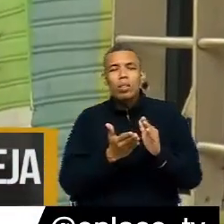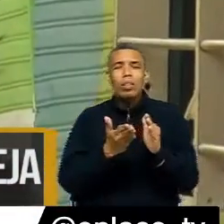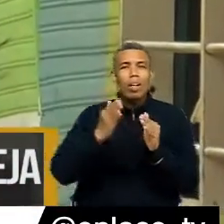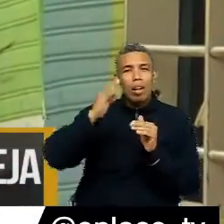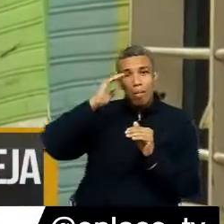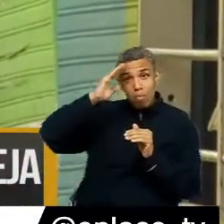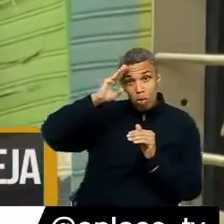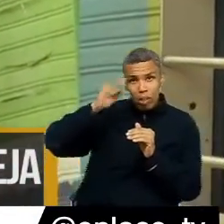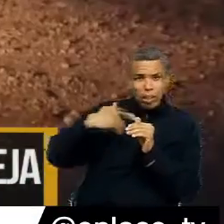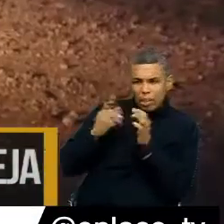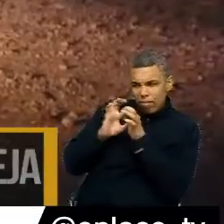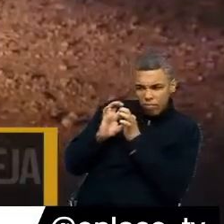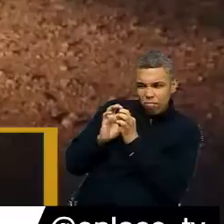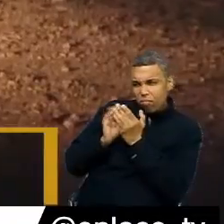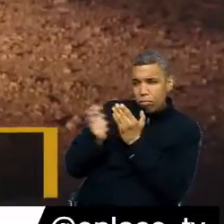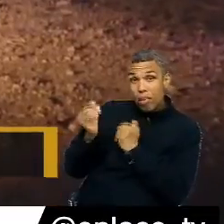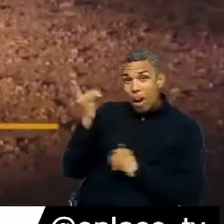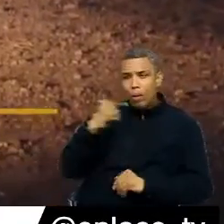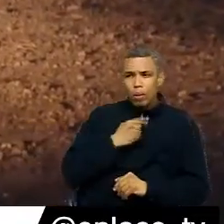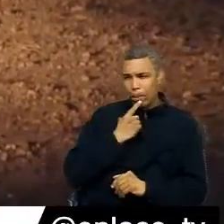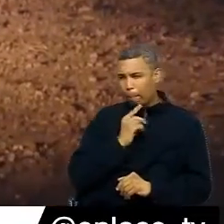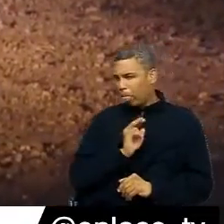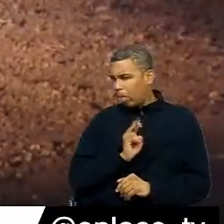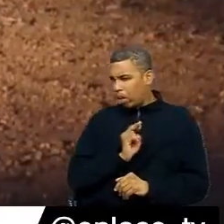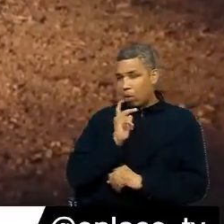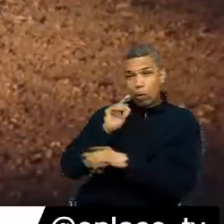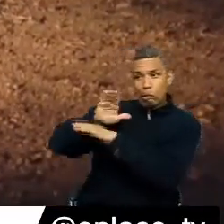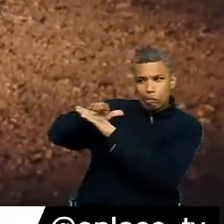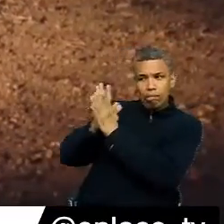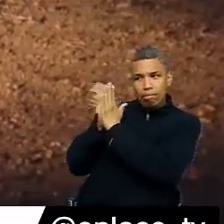la integridad y tranquilidad de los ciudadanos en el municipio.